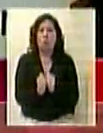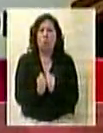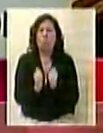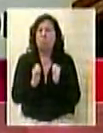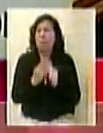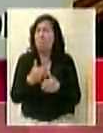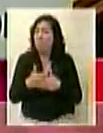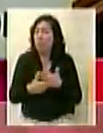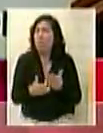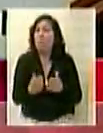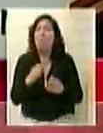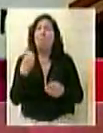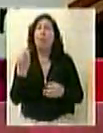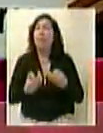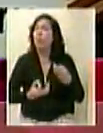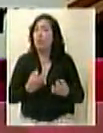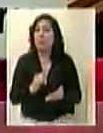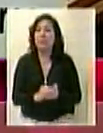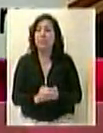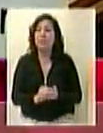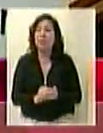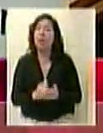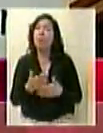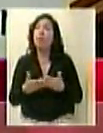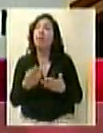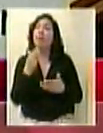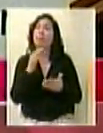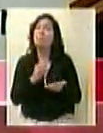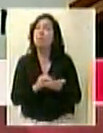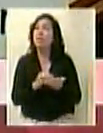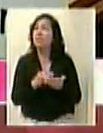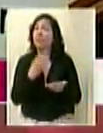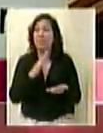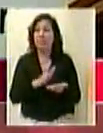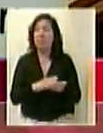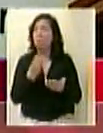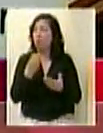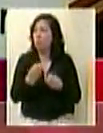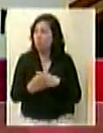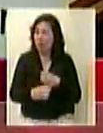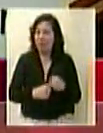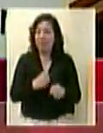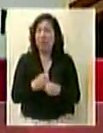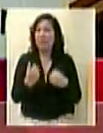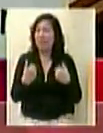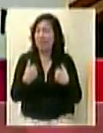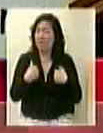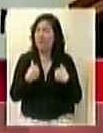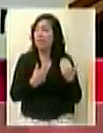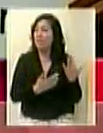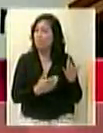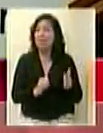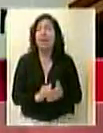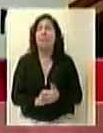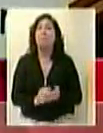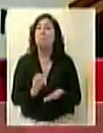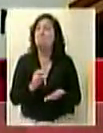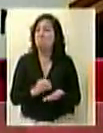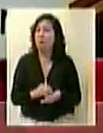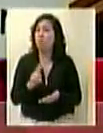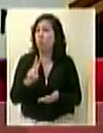carga procesal del Poder Judicial en las demandas de alimentos. Y por muchos años tenían ellas que esperar más